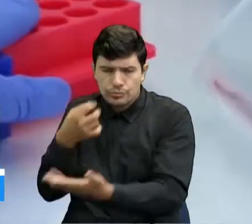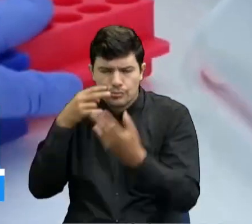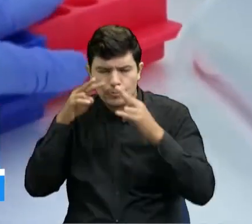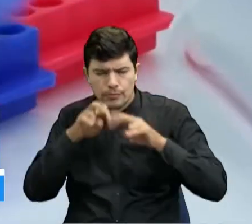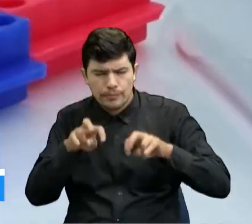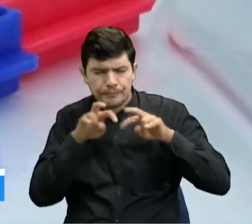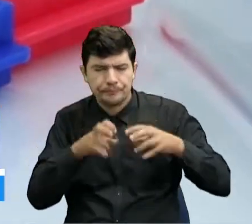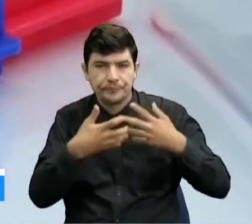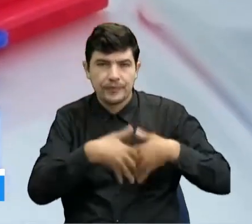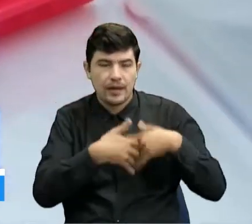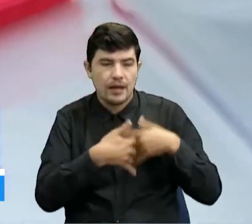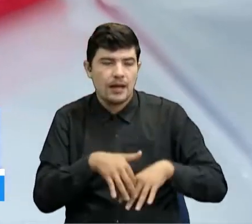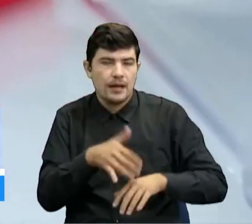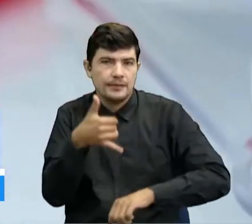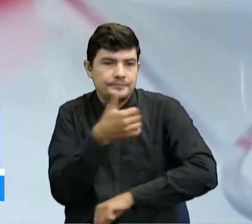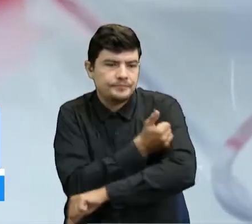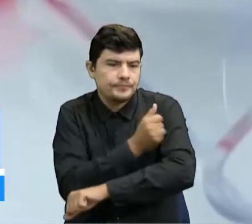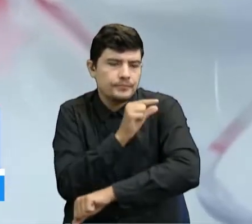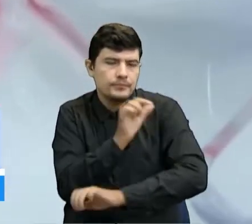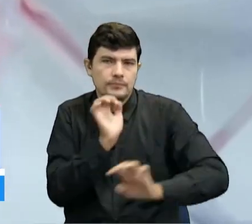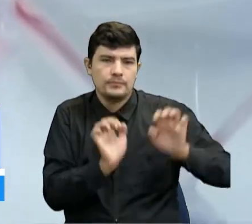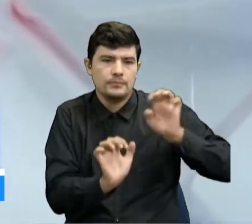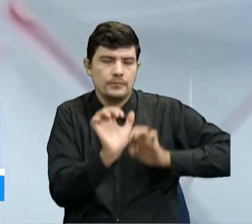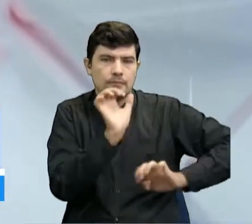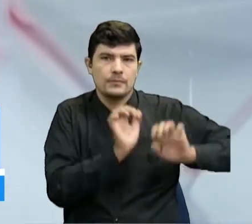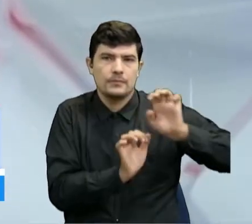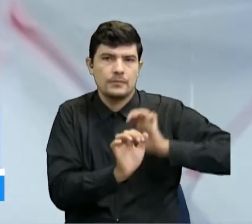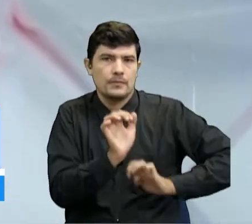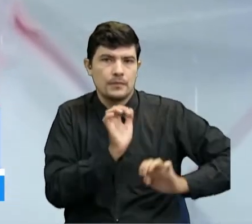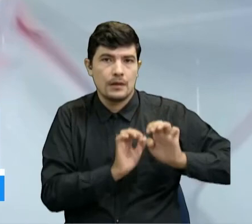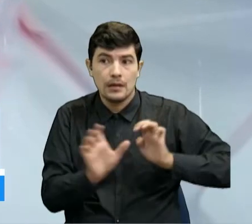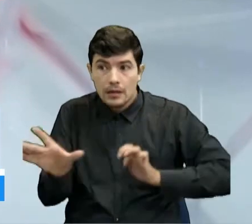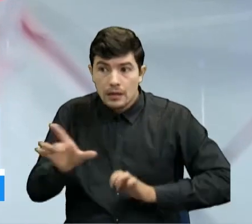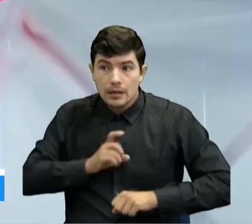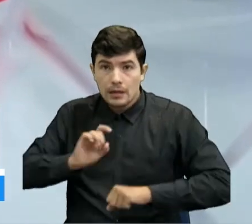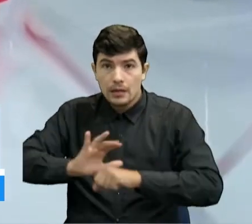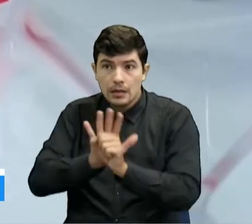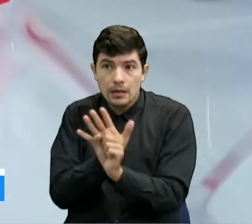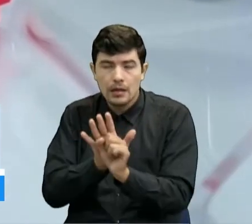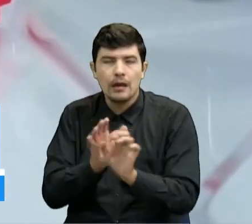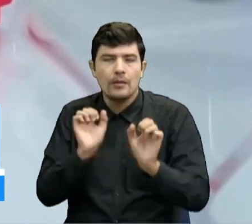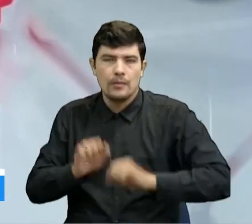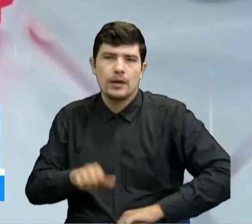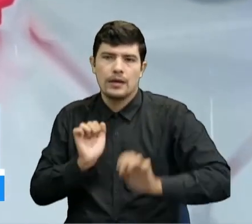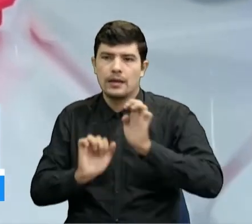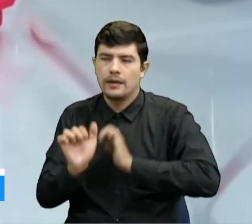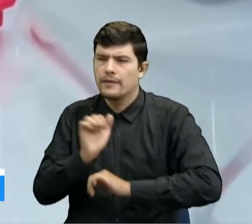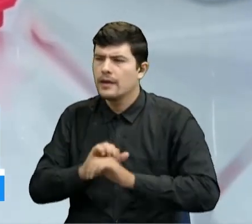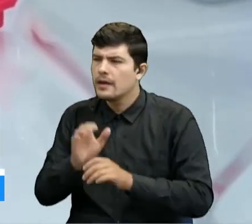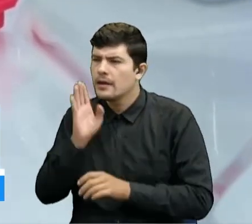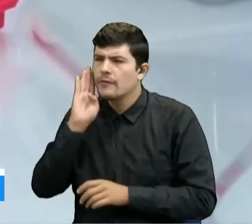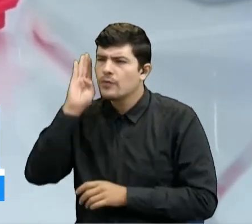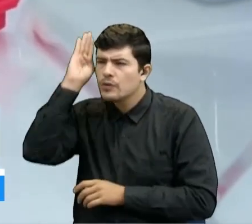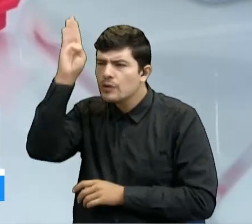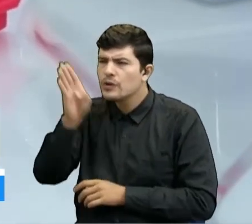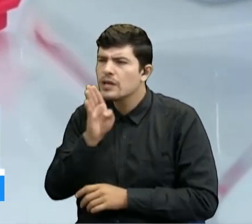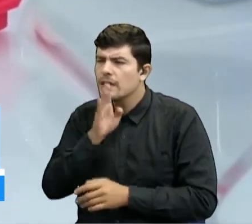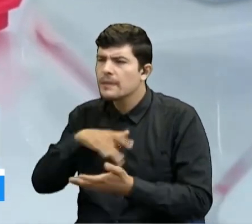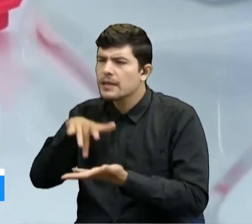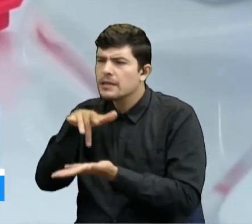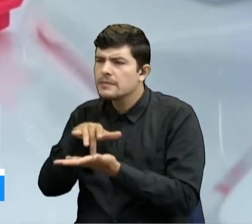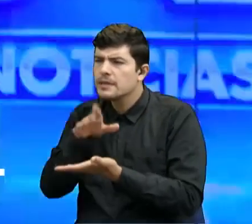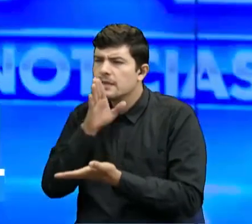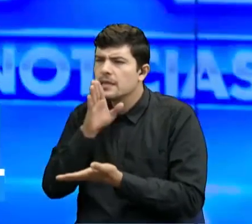serán los que lo van a defender cuando se enfrente a la enfermedad. ¿Y quiénes podrán participar de estas pruebas, doctor?